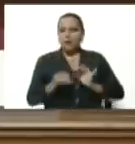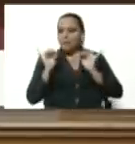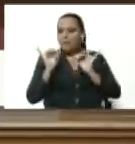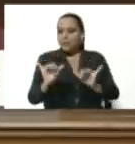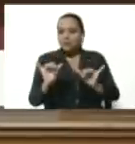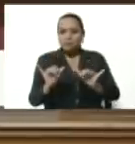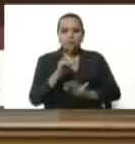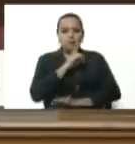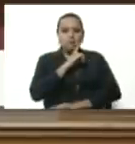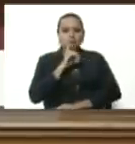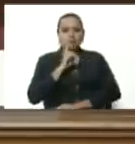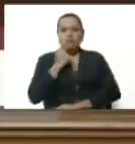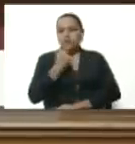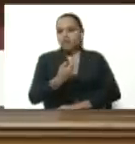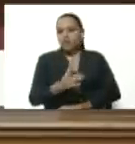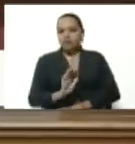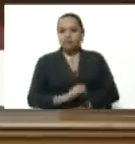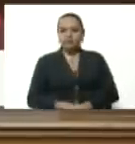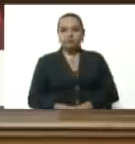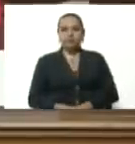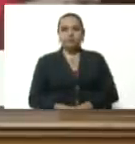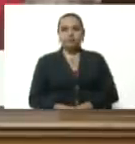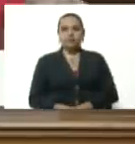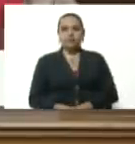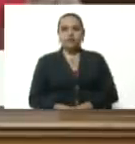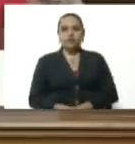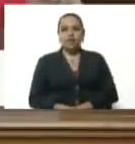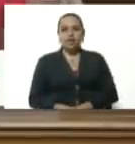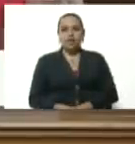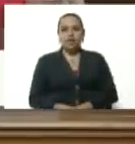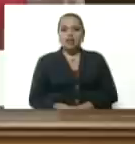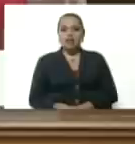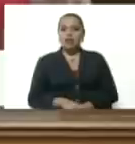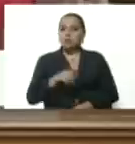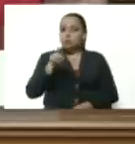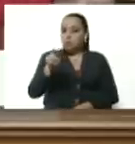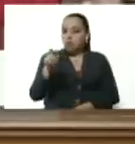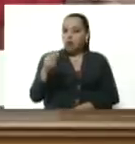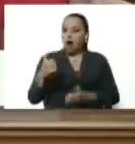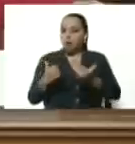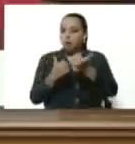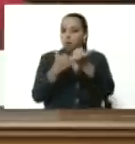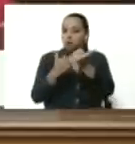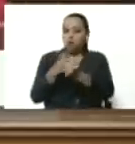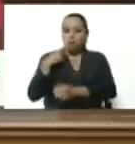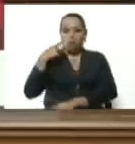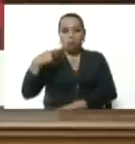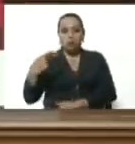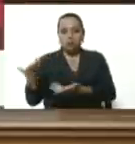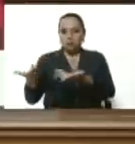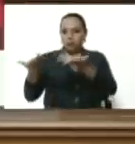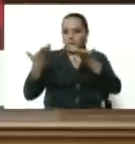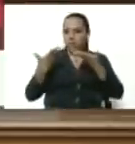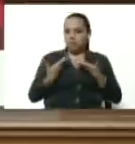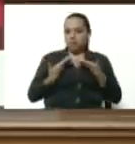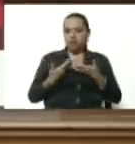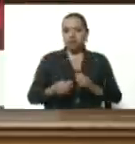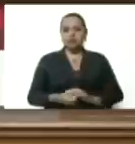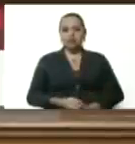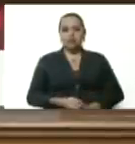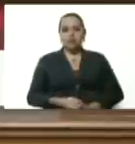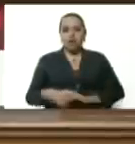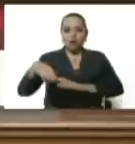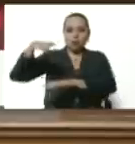mismo, que a cambio de apoyo político a el